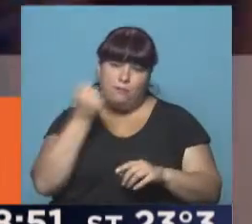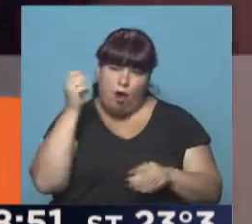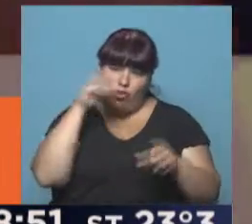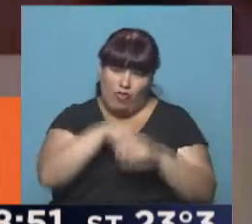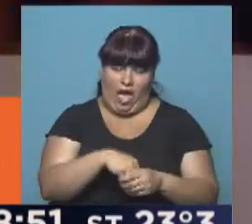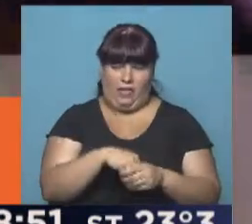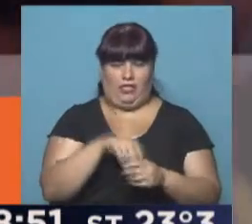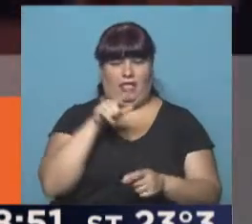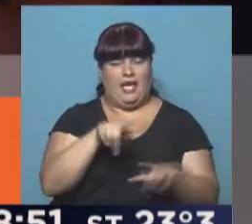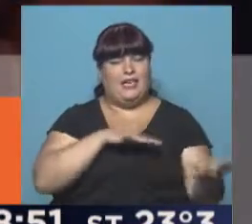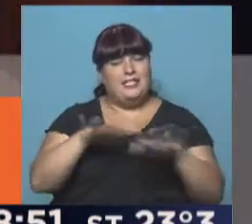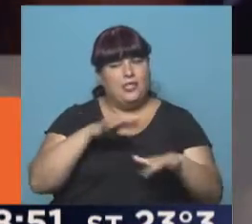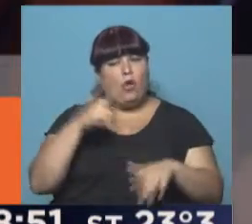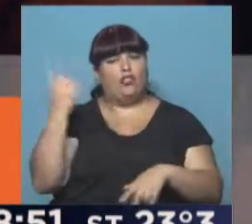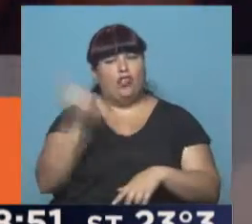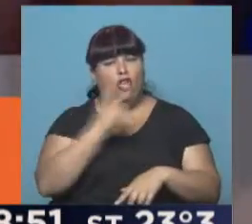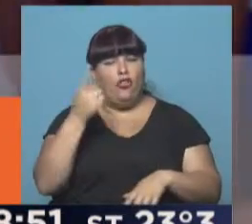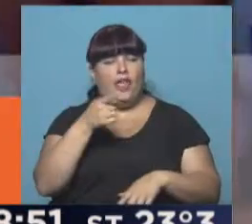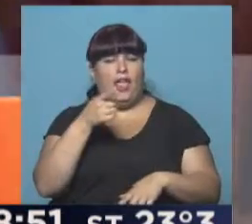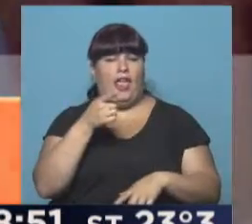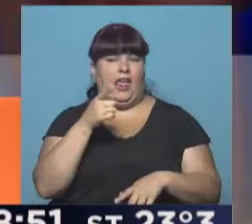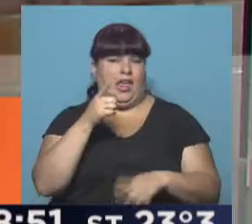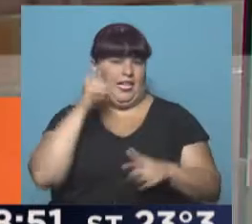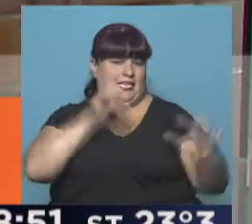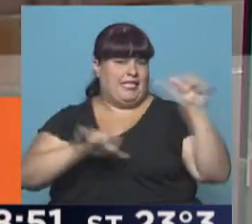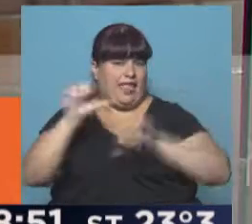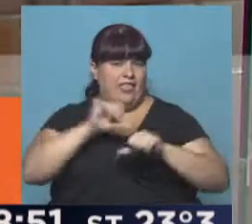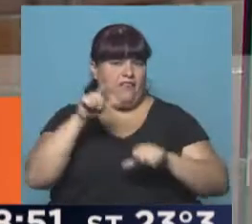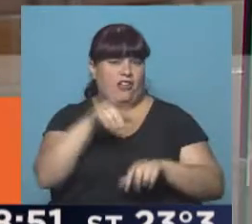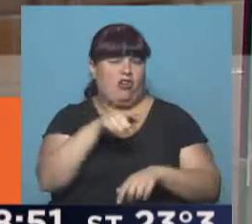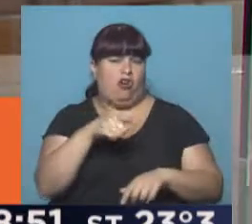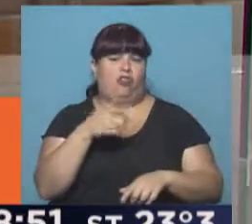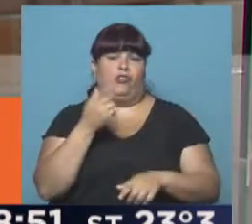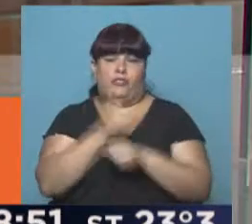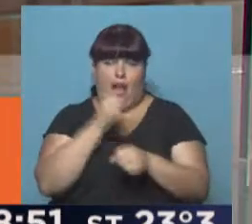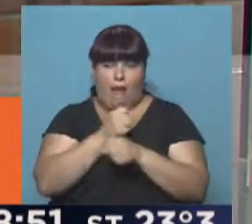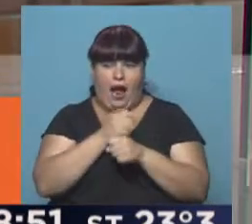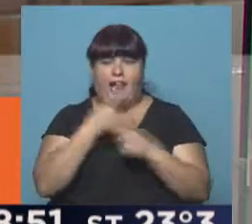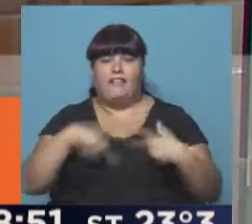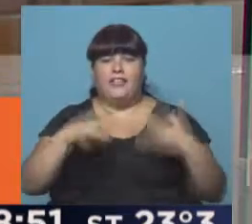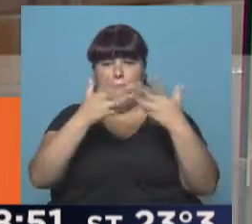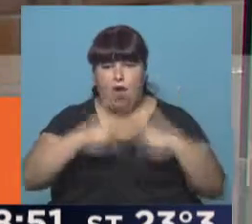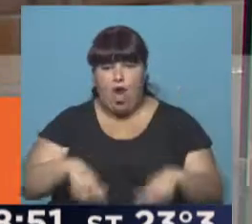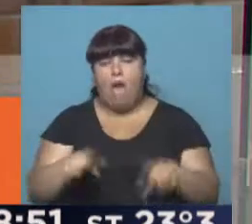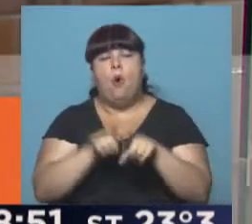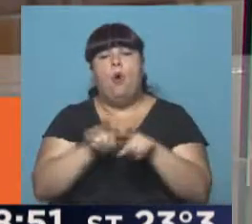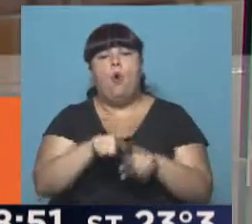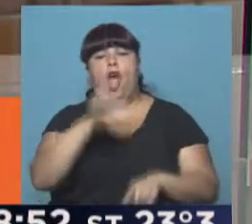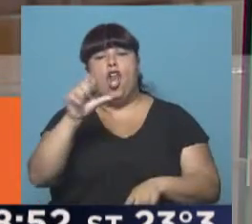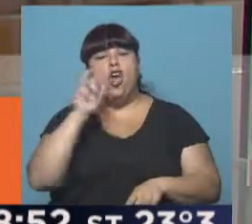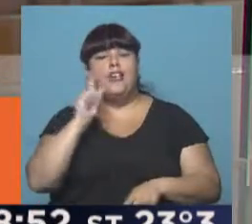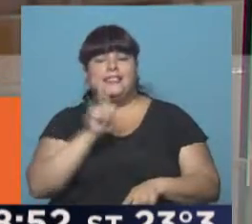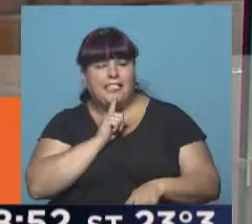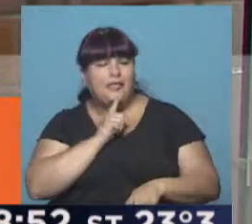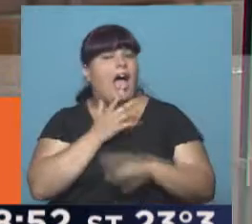la situación de muchos de los de los científicos que estaban trabajando en varios programas como los los del conicet